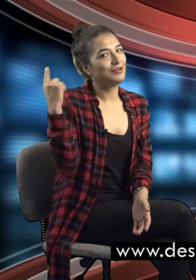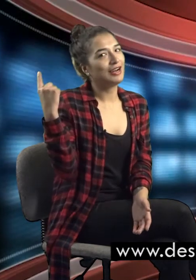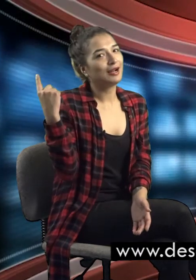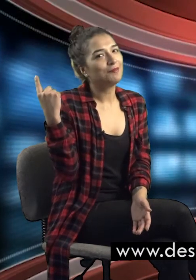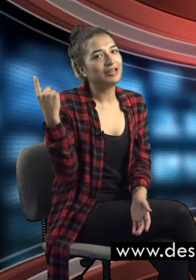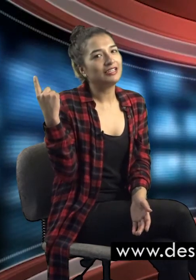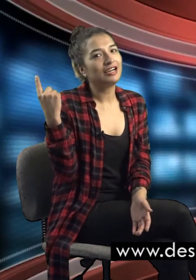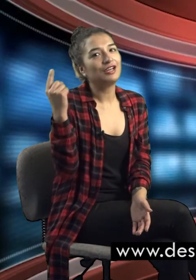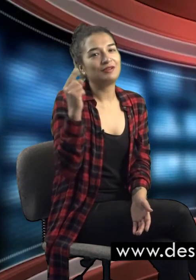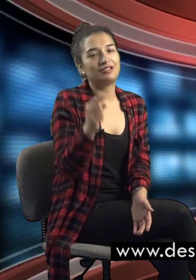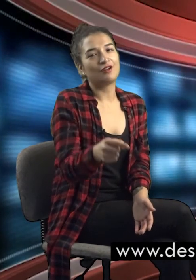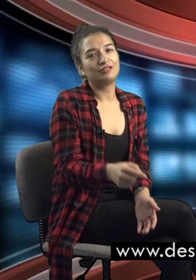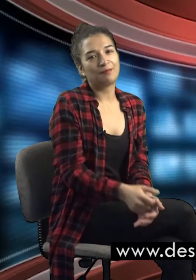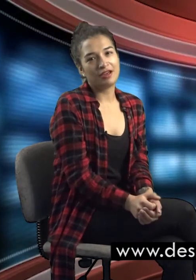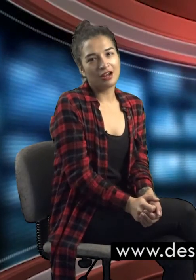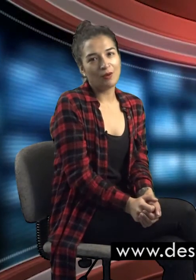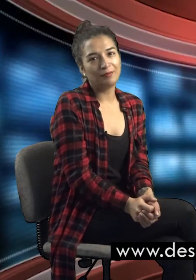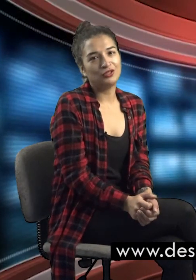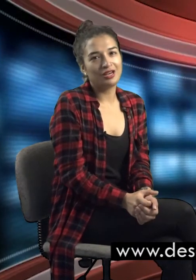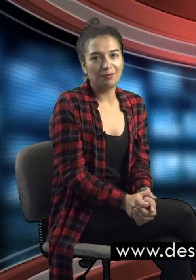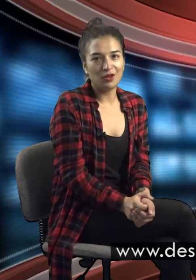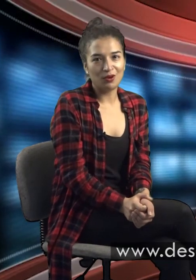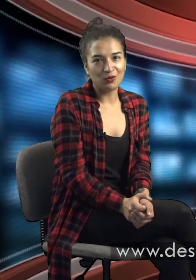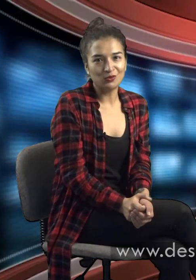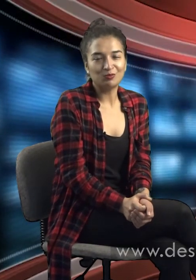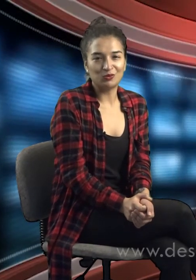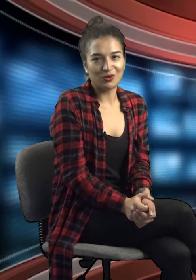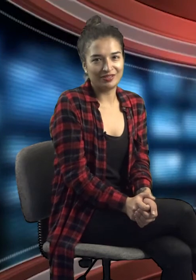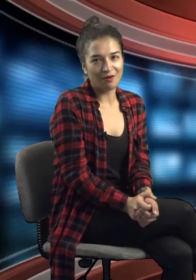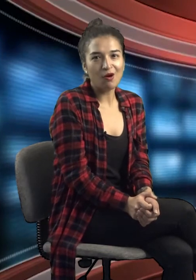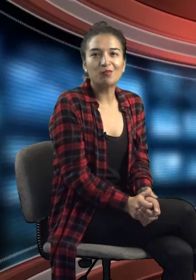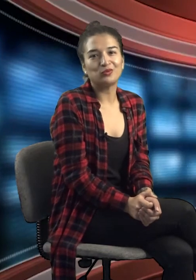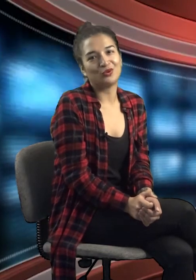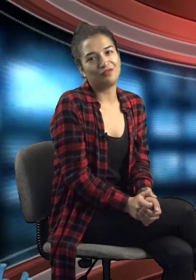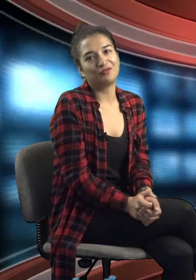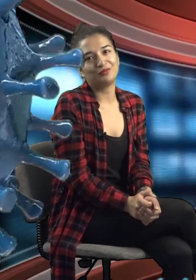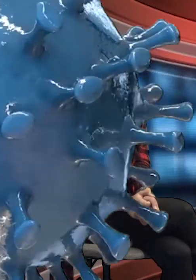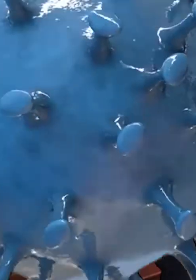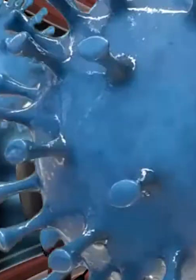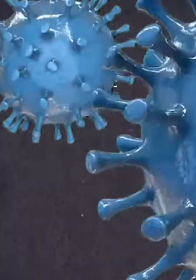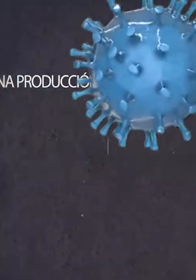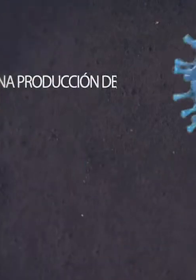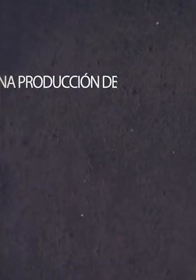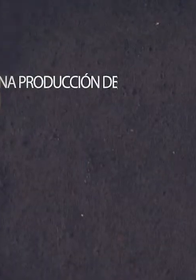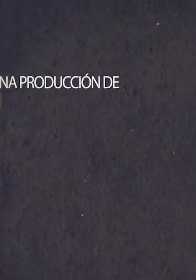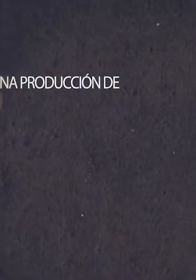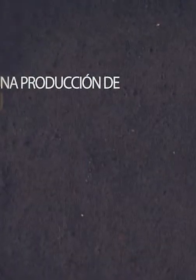activar la campanita y visitar nuestra página web www.desdeabajo.info.